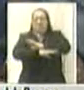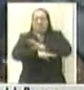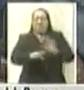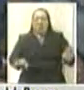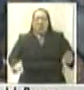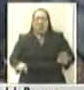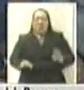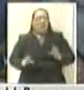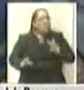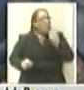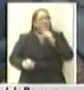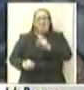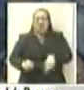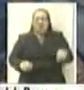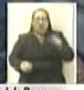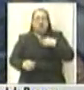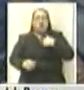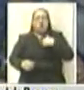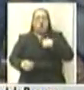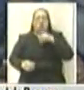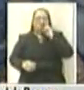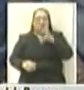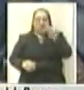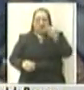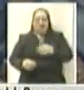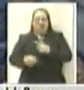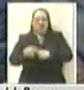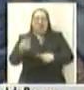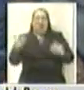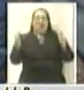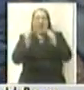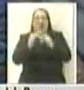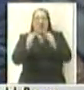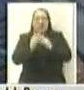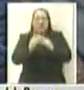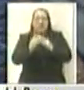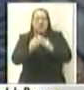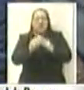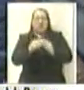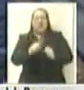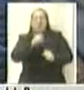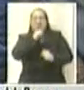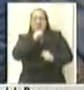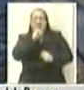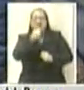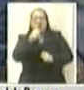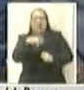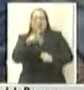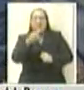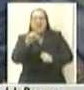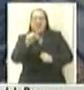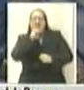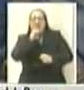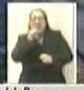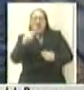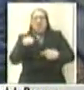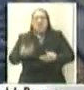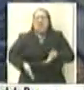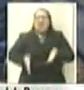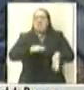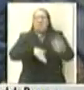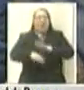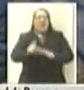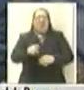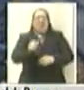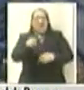absolutamente inconsecuente? Yo, señor, digo que en el hogar de viejo San Vicente de Paúl, los viejos no tienen ni pañales y